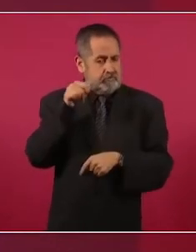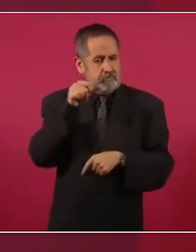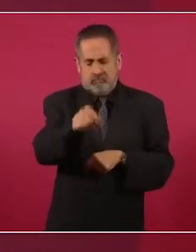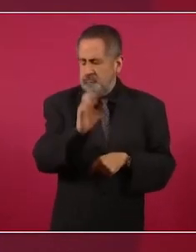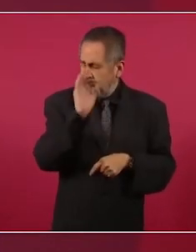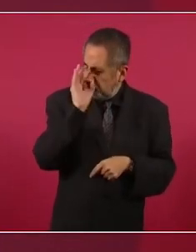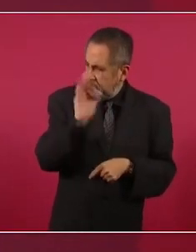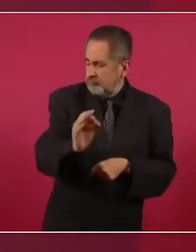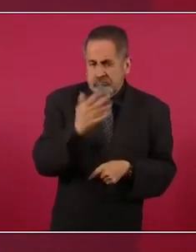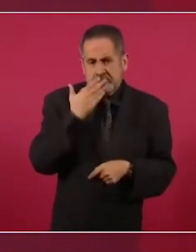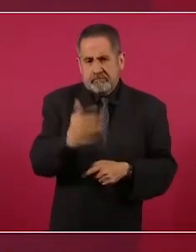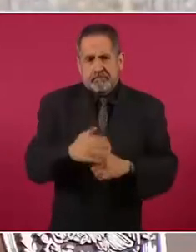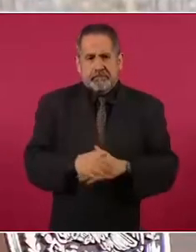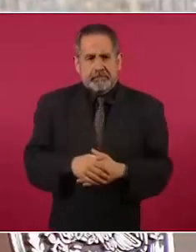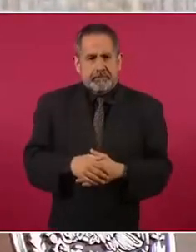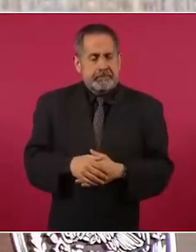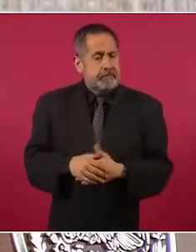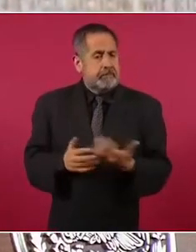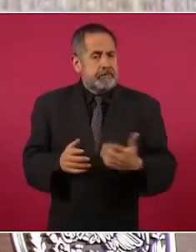que llevan